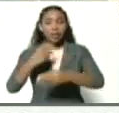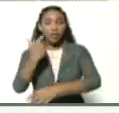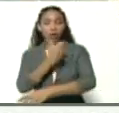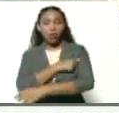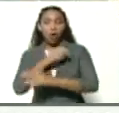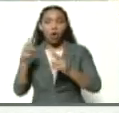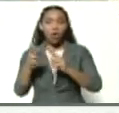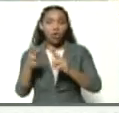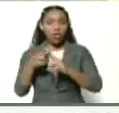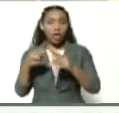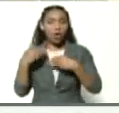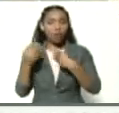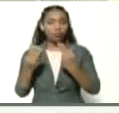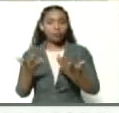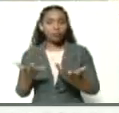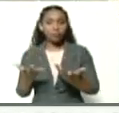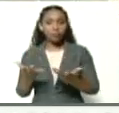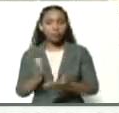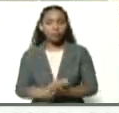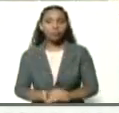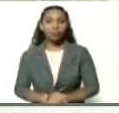conoce